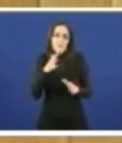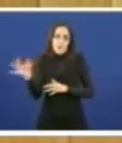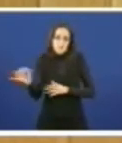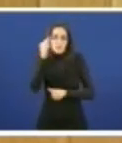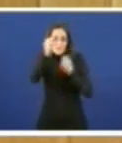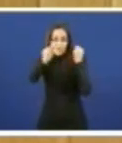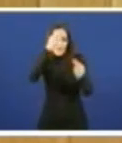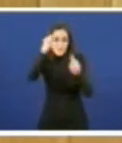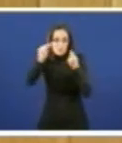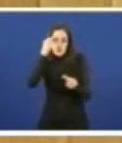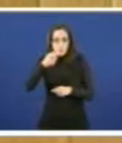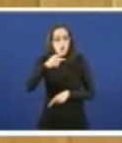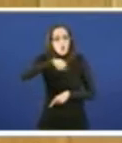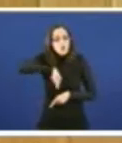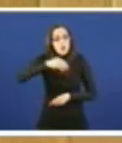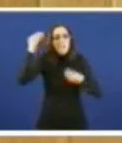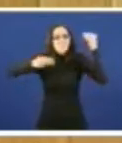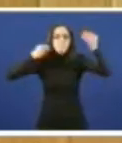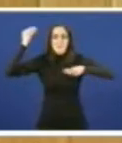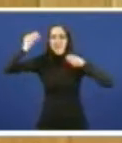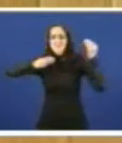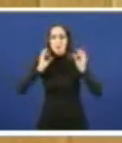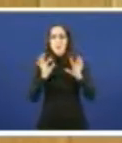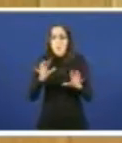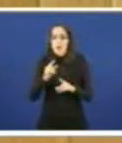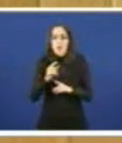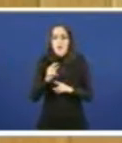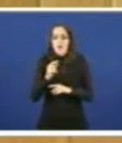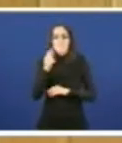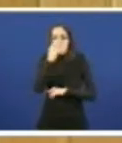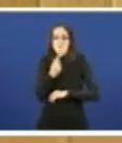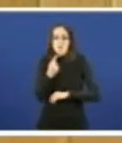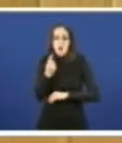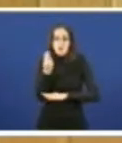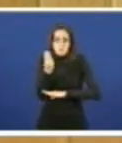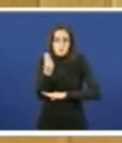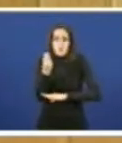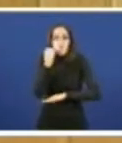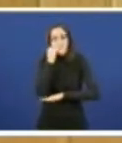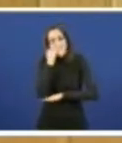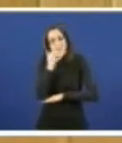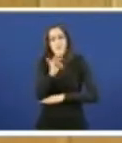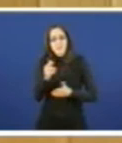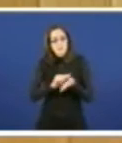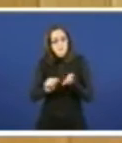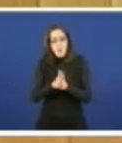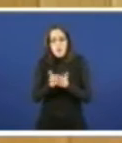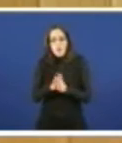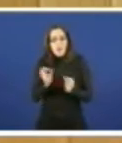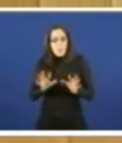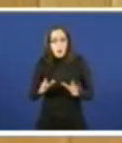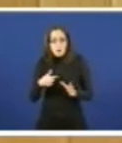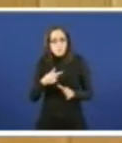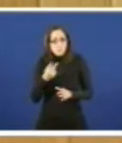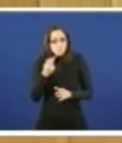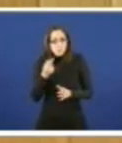que nos entendemos que a figura de Rosalía de Castro e a súa obra desborda a categoría de poeta.